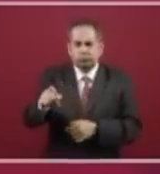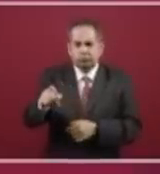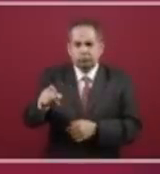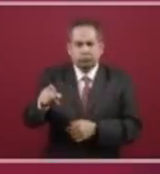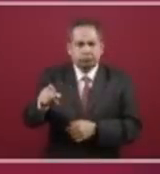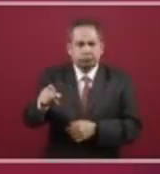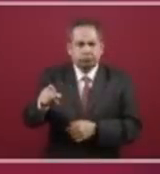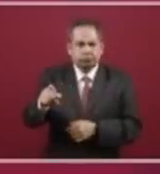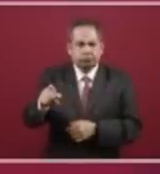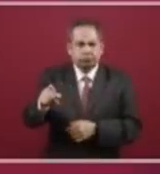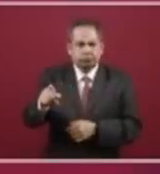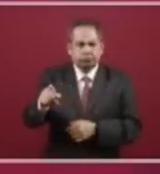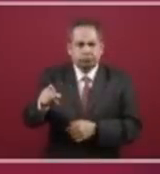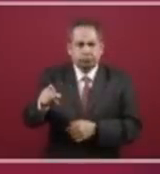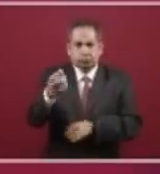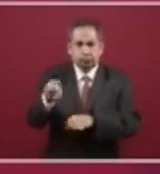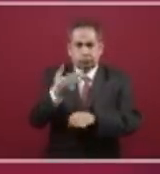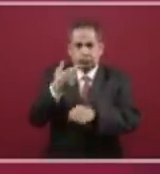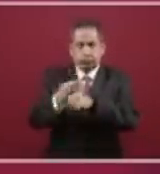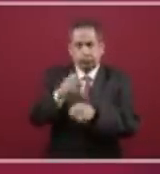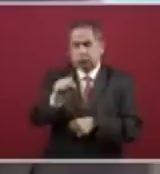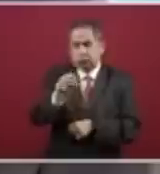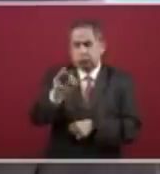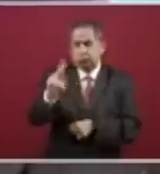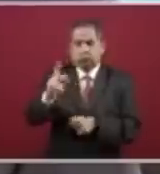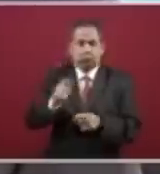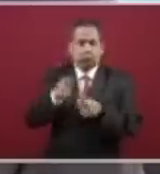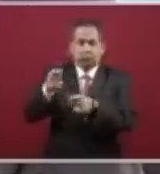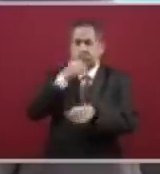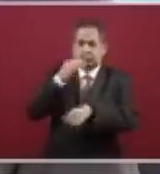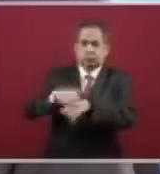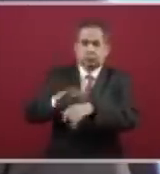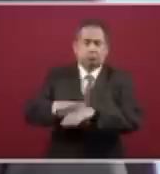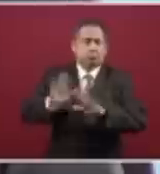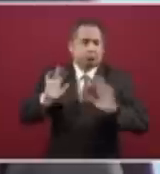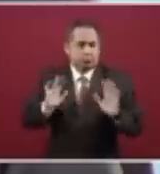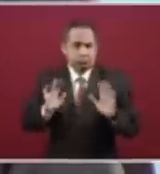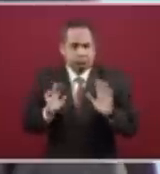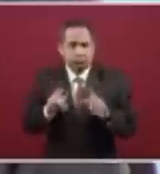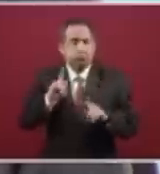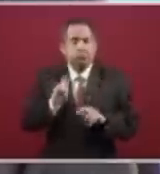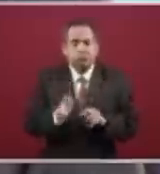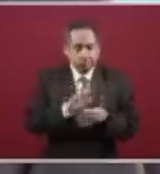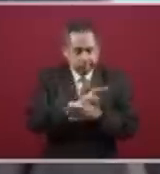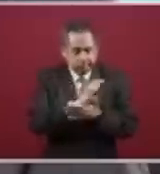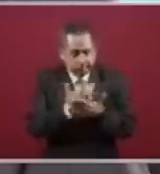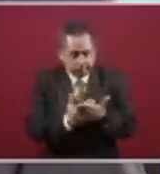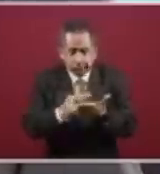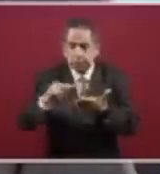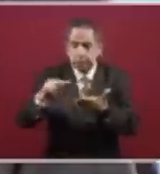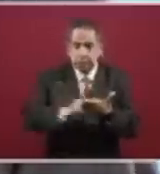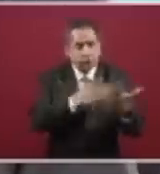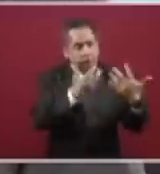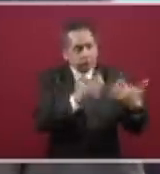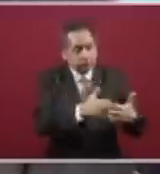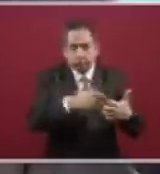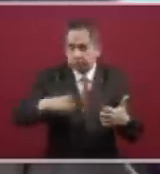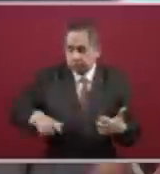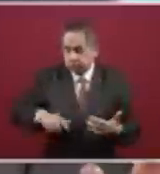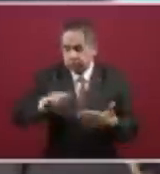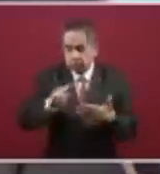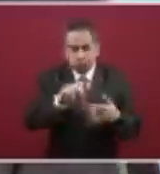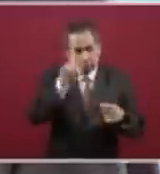la secretaría de la función pública porque repito se trata de un contrato que firmó una empresa que tiene